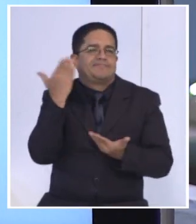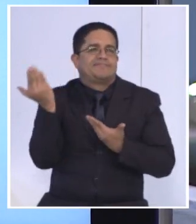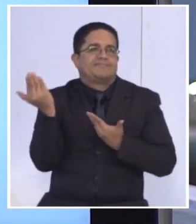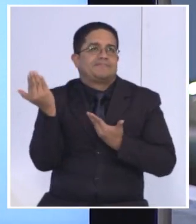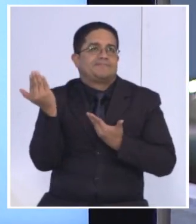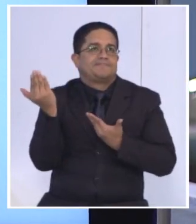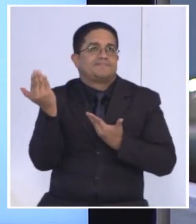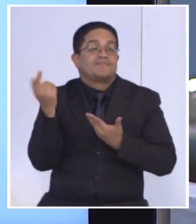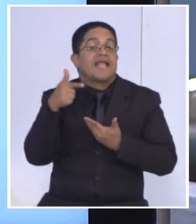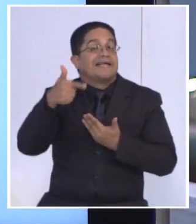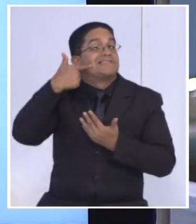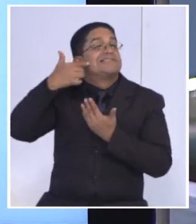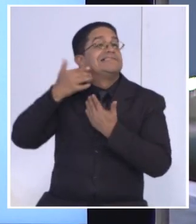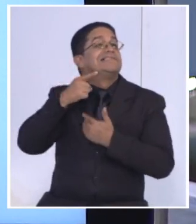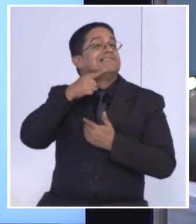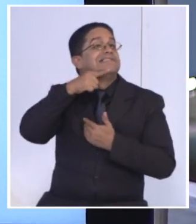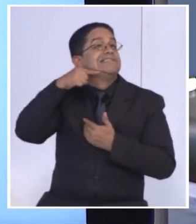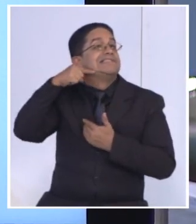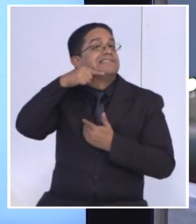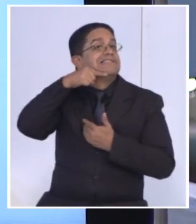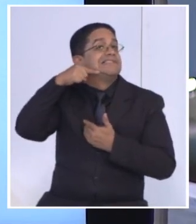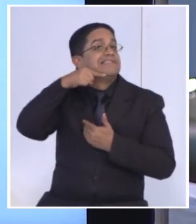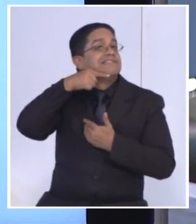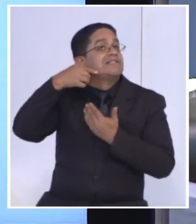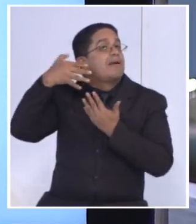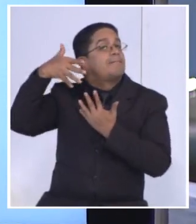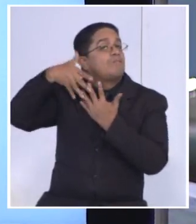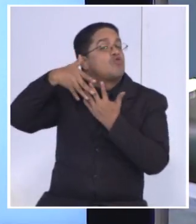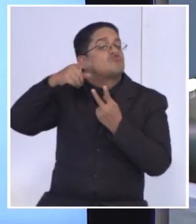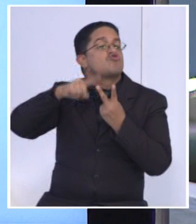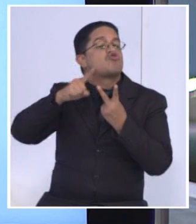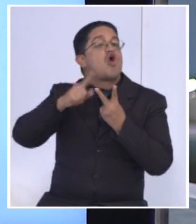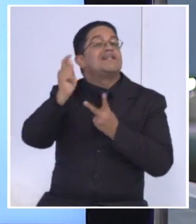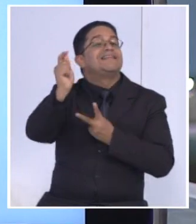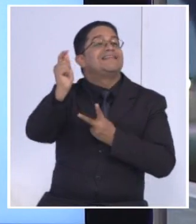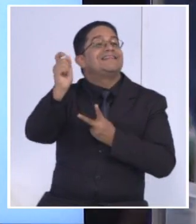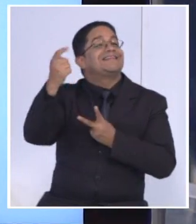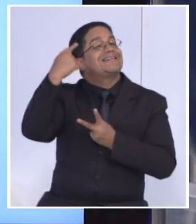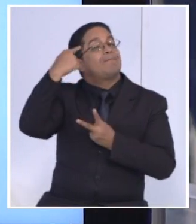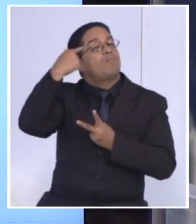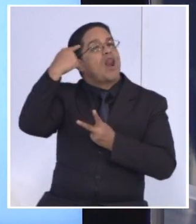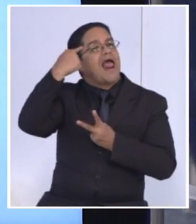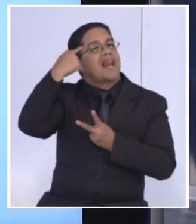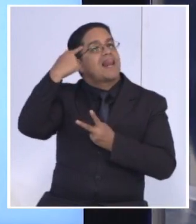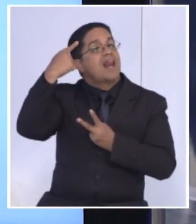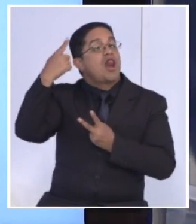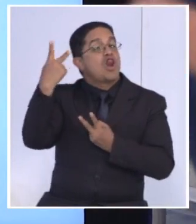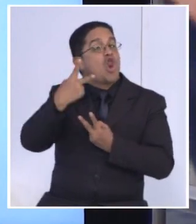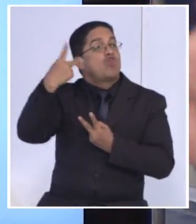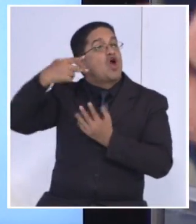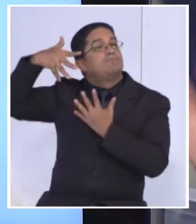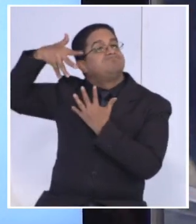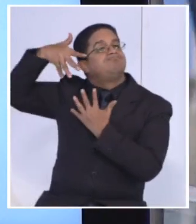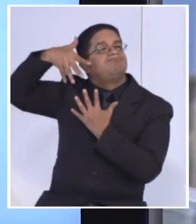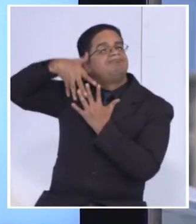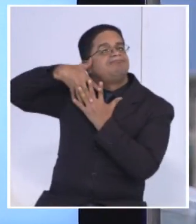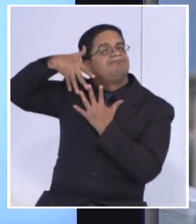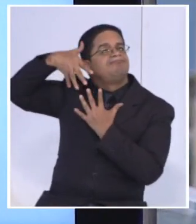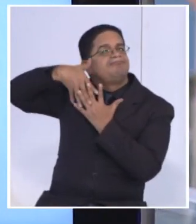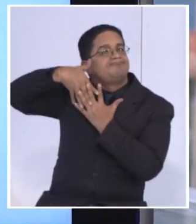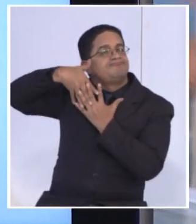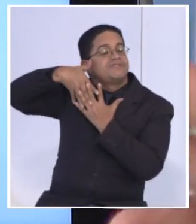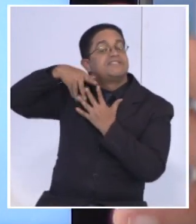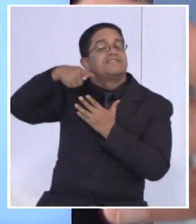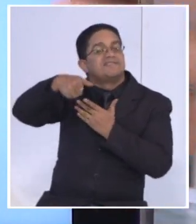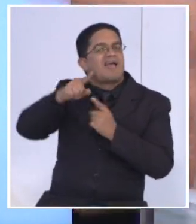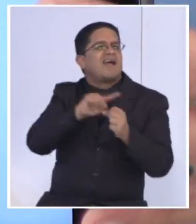básicamente, este músculo, que es el músculo macetero y el músculo temporal, son los principales actores en generar esa energía. Y esa energía